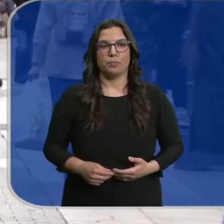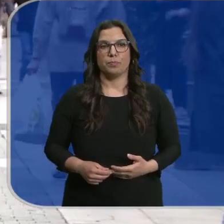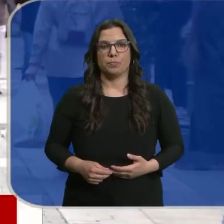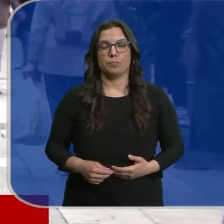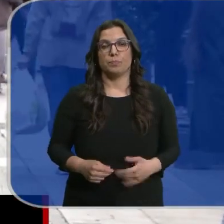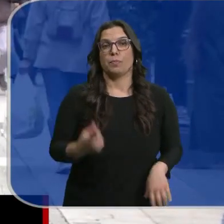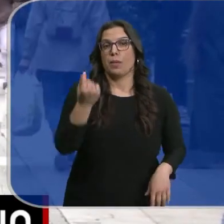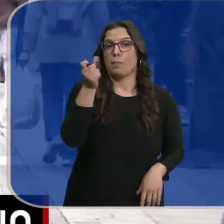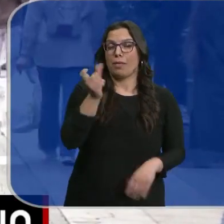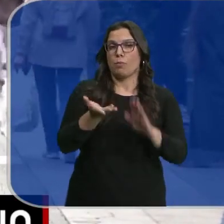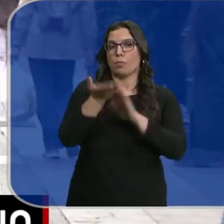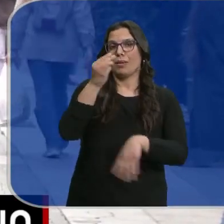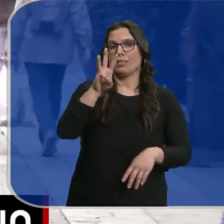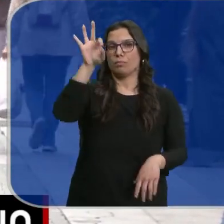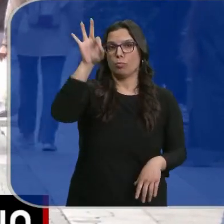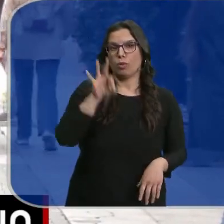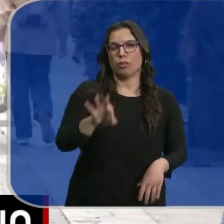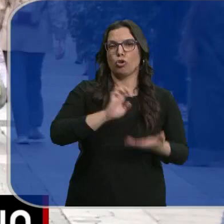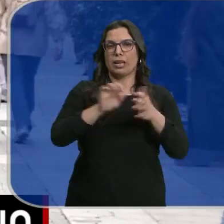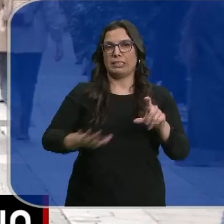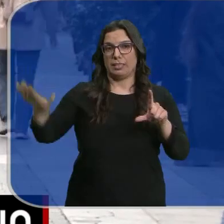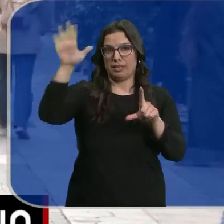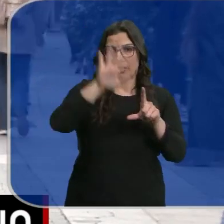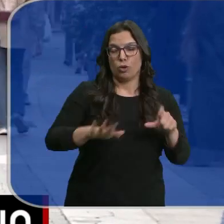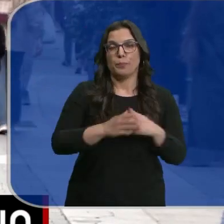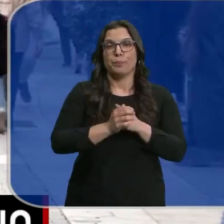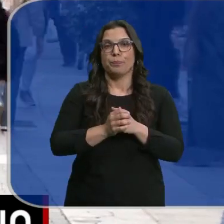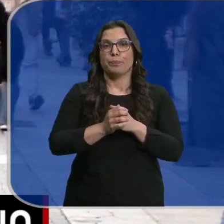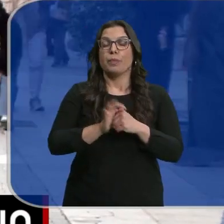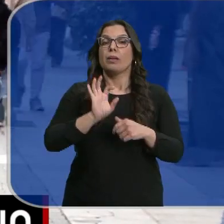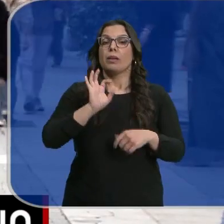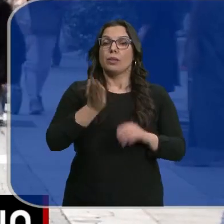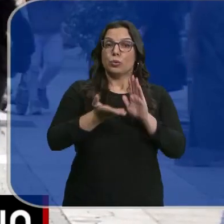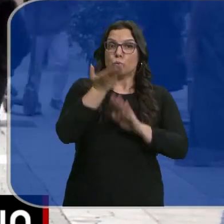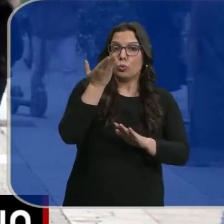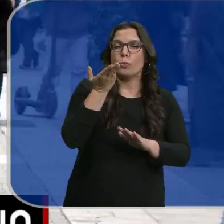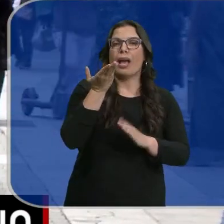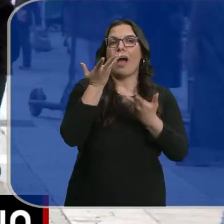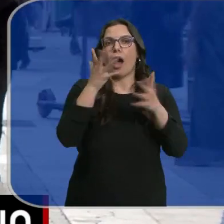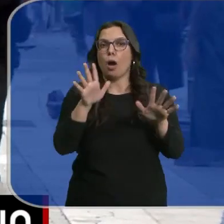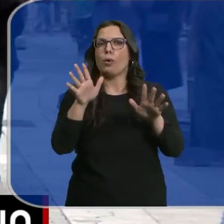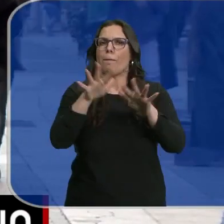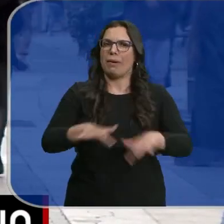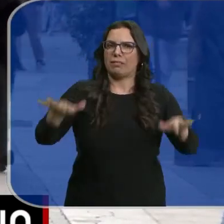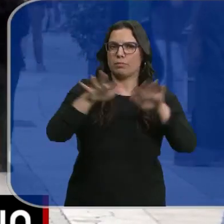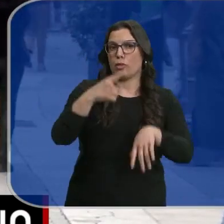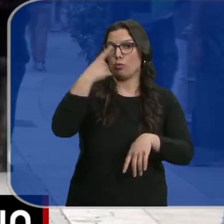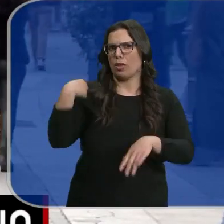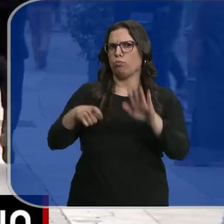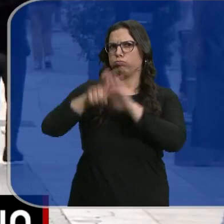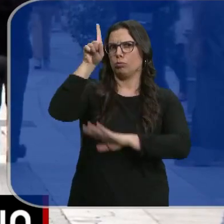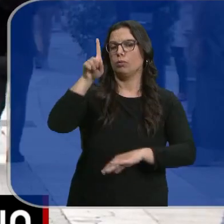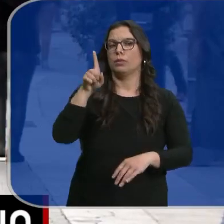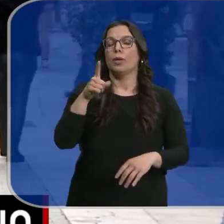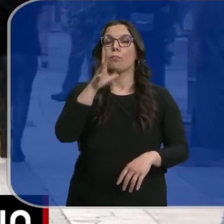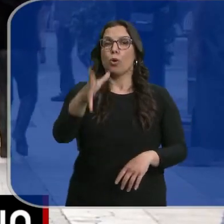Los precios suben algo más de un 3% en Castilla y León y aunque suben lo hace a un menor ritmo que hace un año. Esto se debe a la